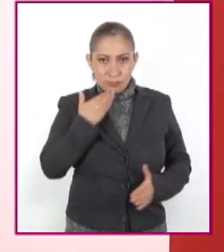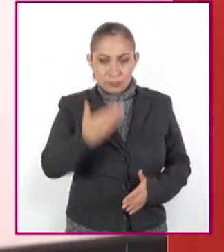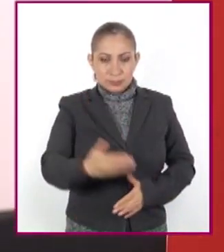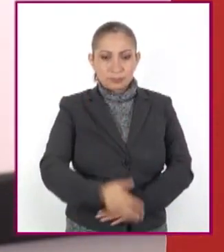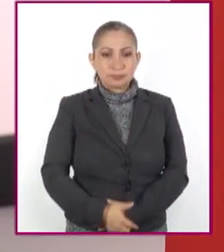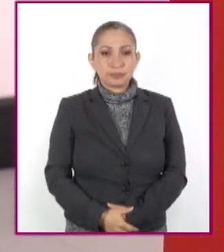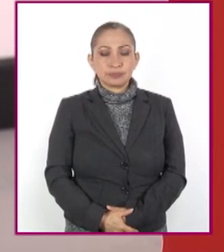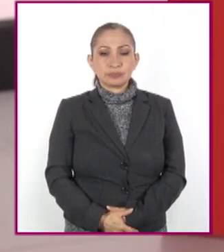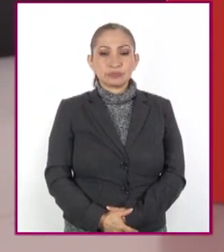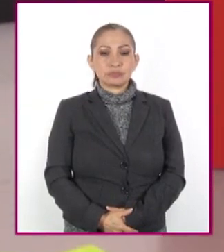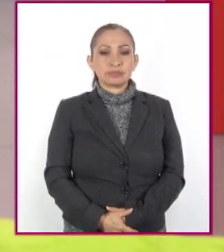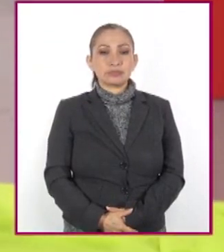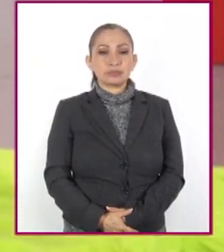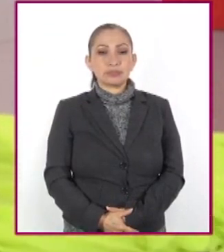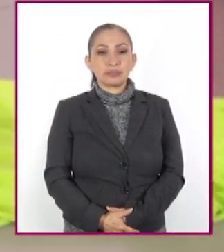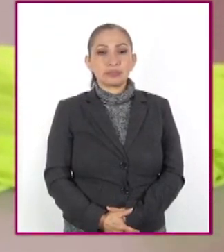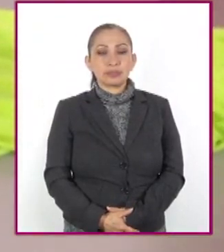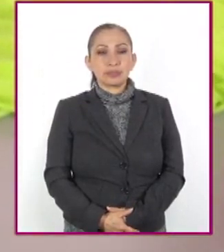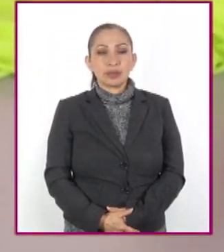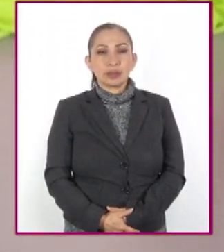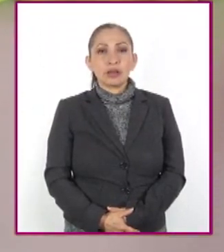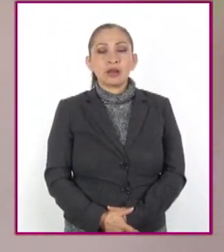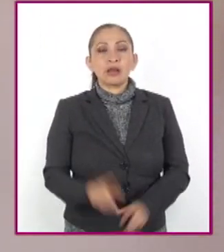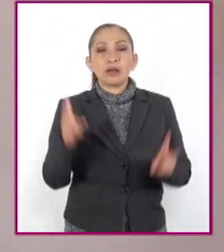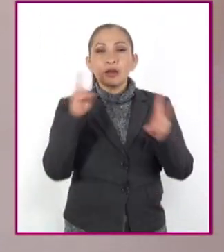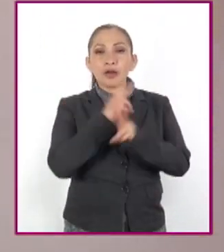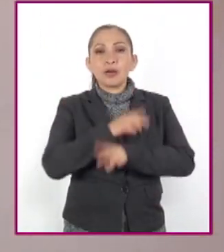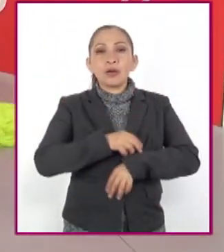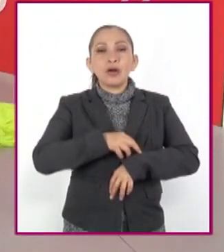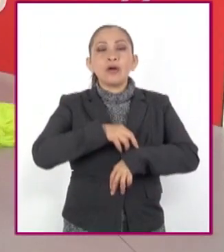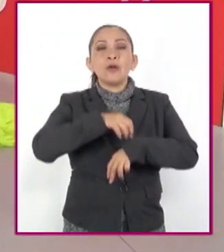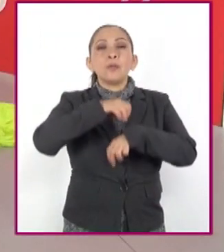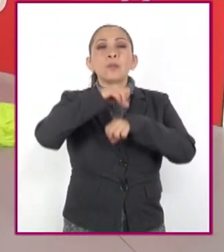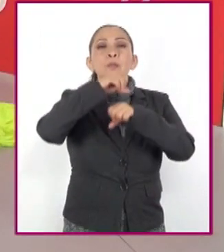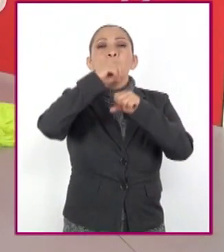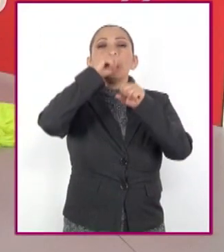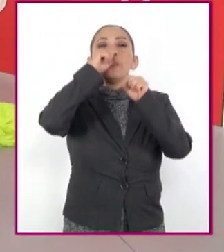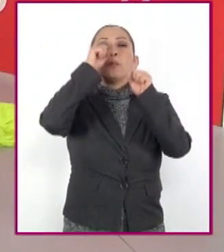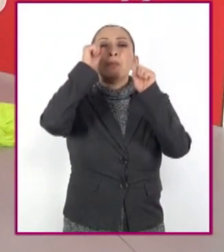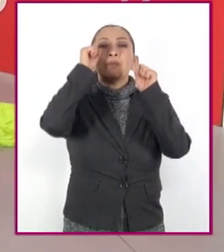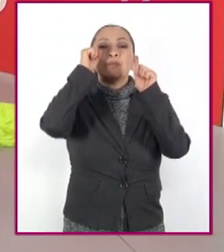chicas. Vamos a respirar profundamente.